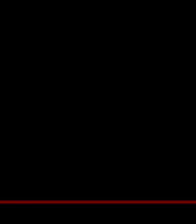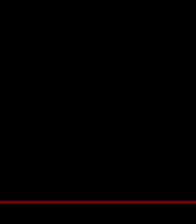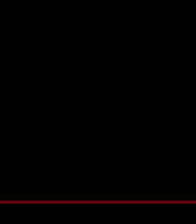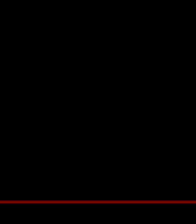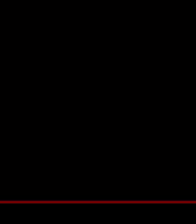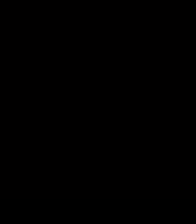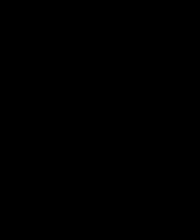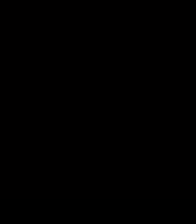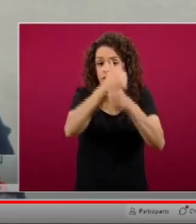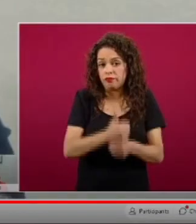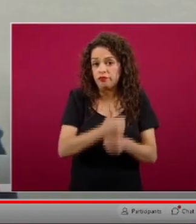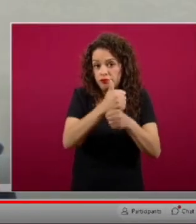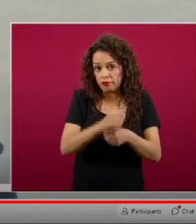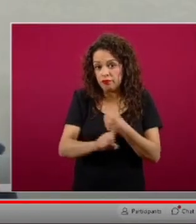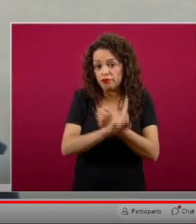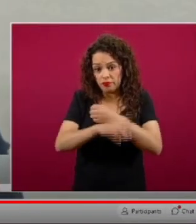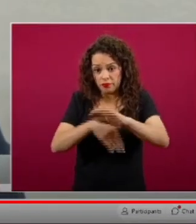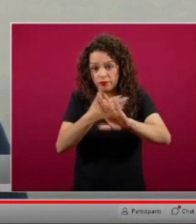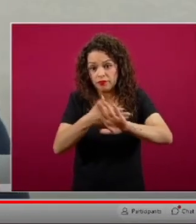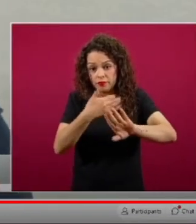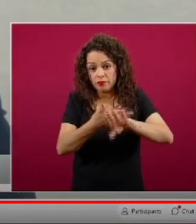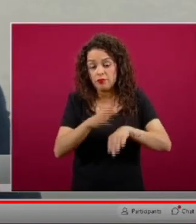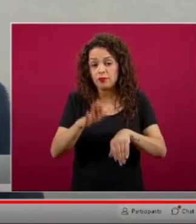violencia negra de